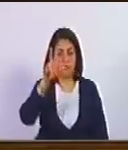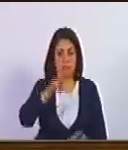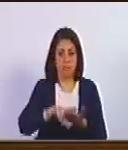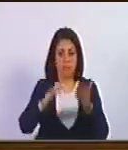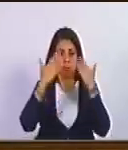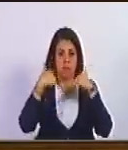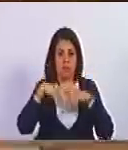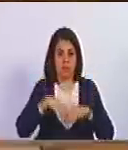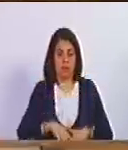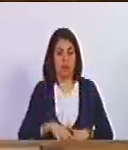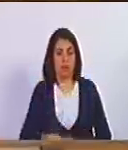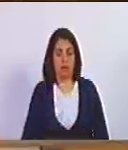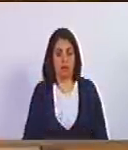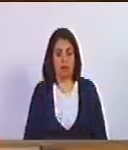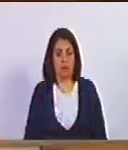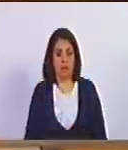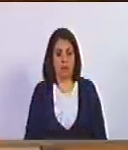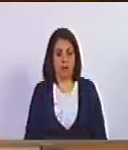Aprobado. Siguiente.